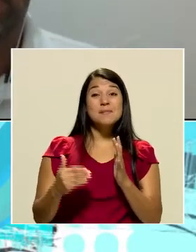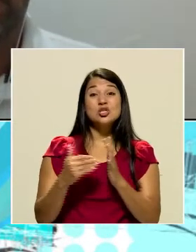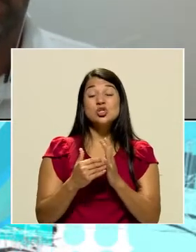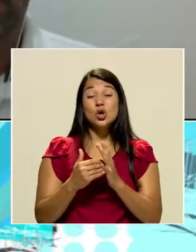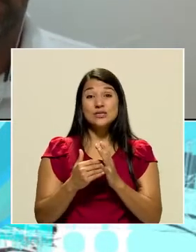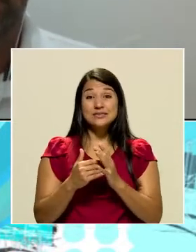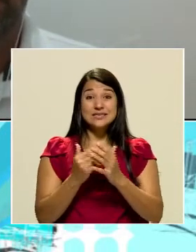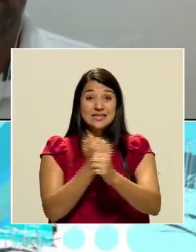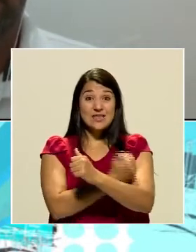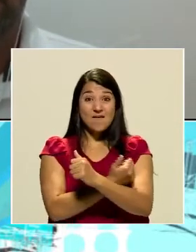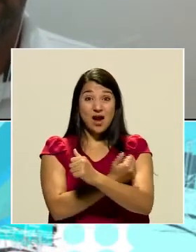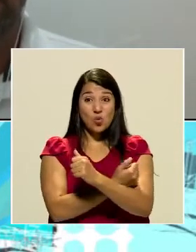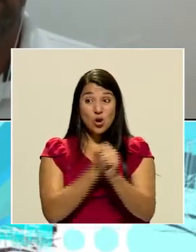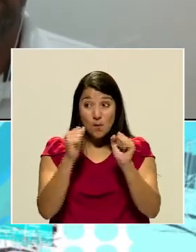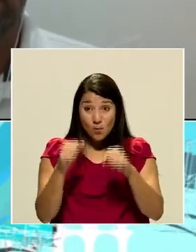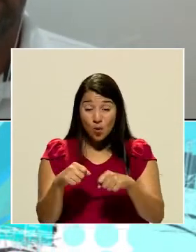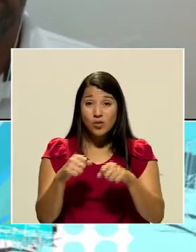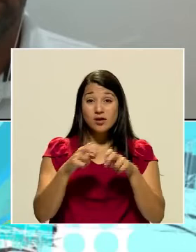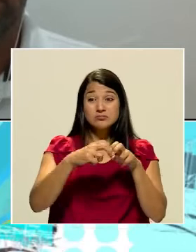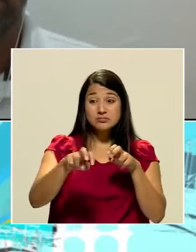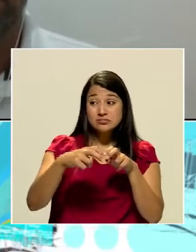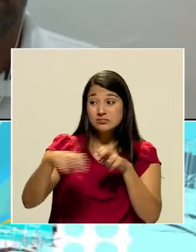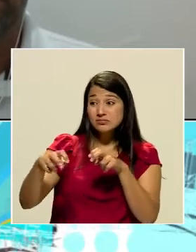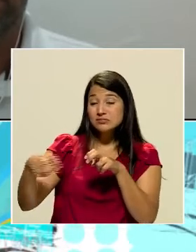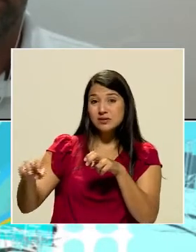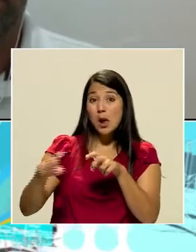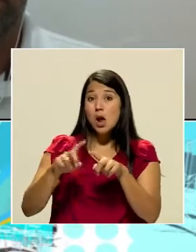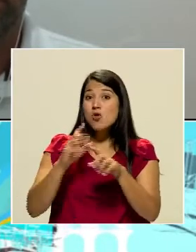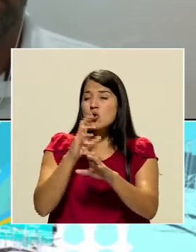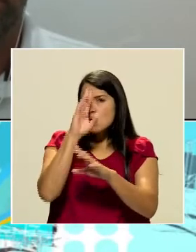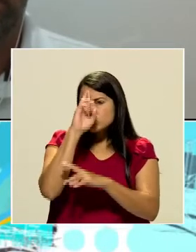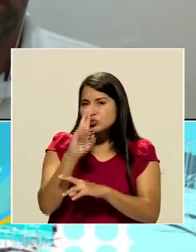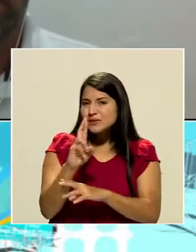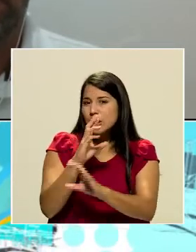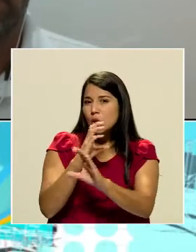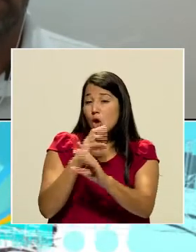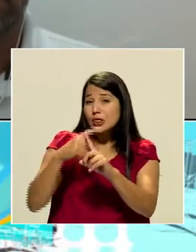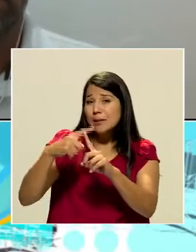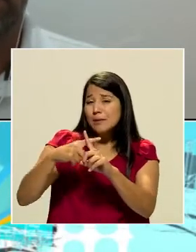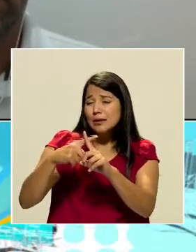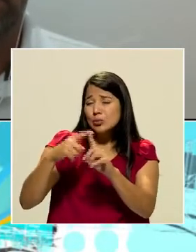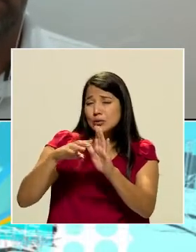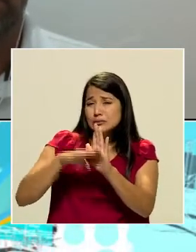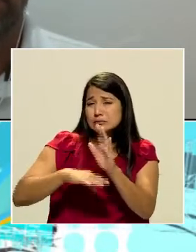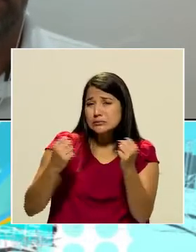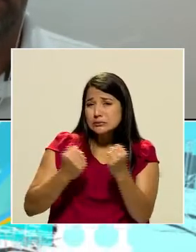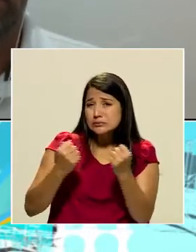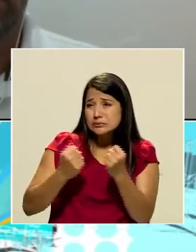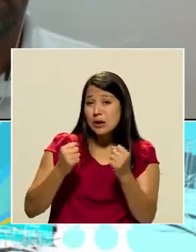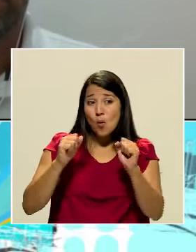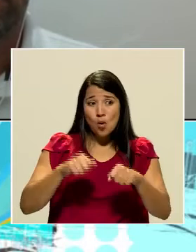de vacunas, transportarlas a esas bajas temperaturas, distribuirlas y hacer un plan de